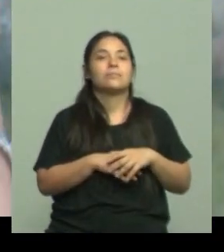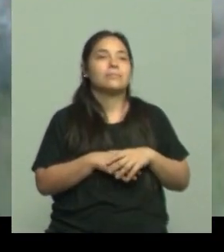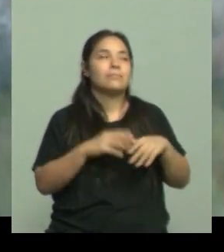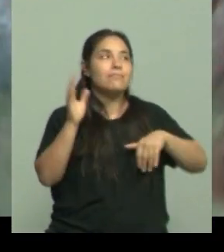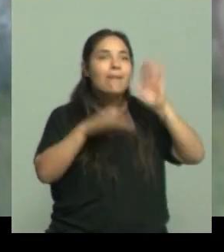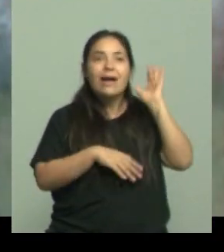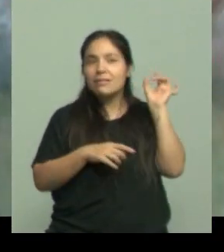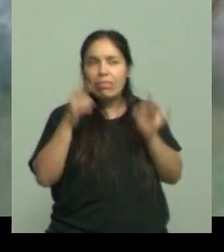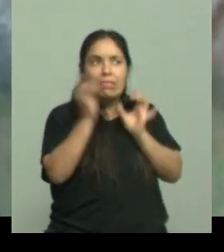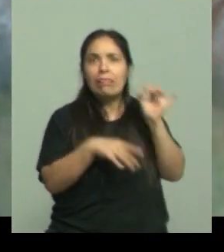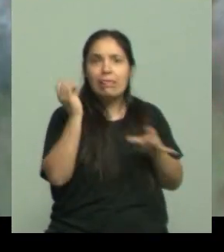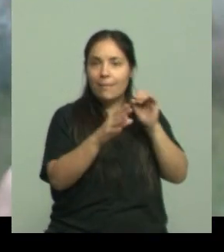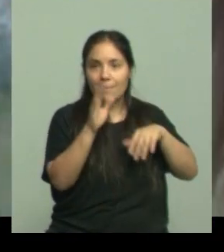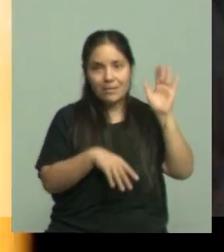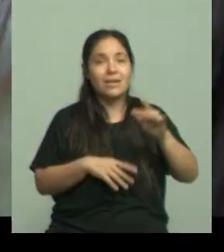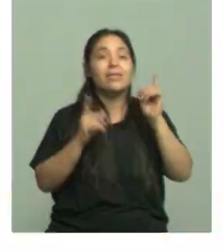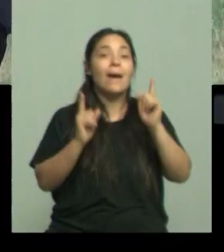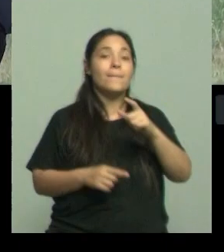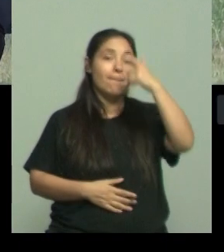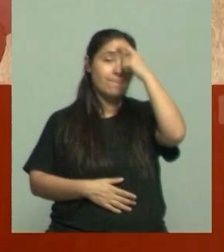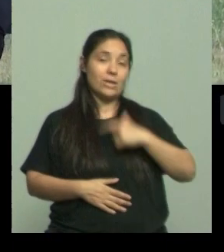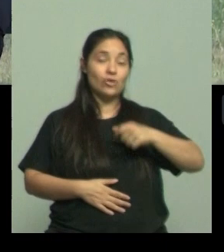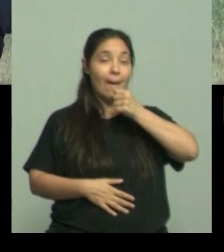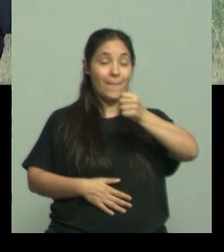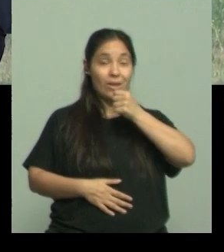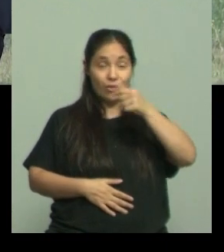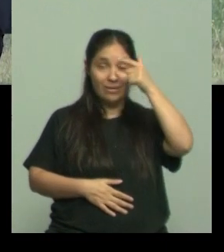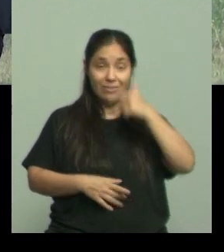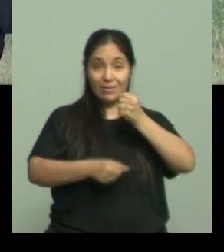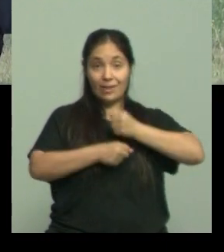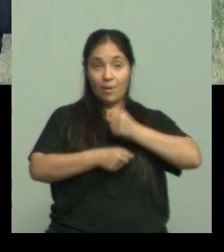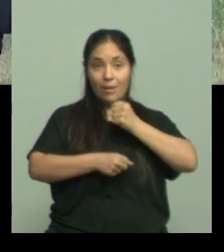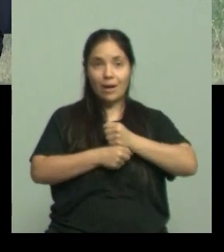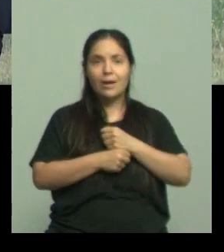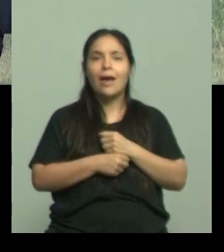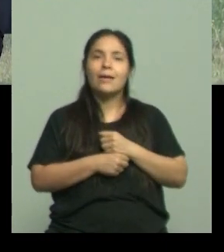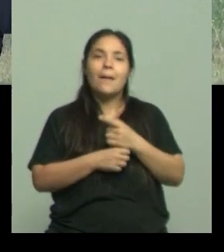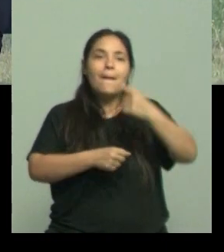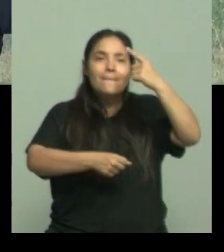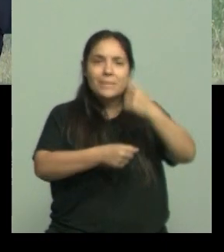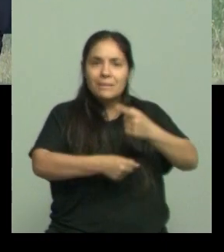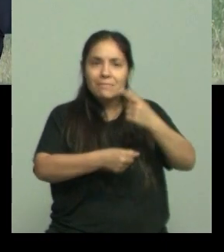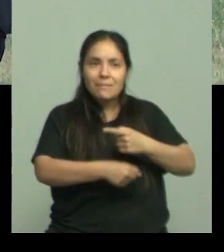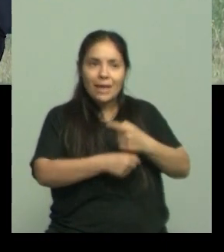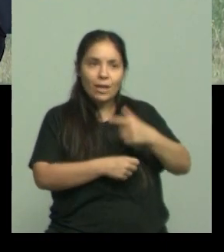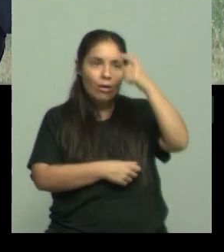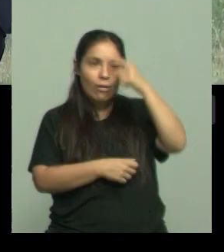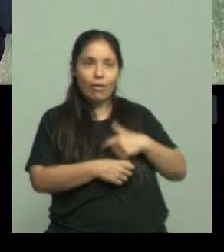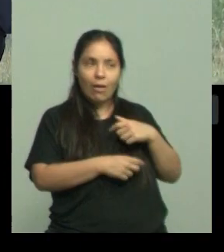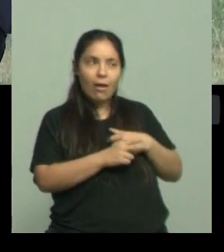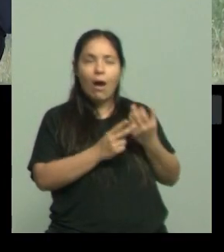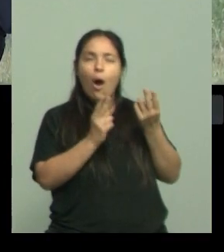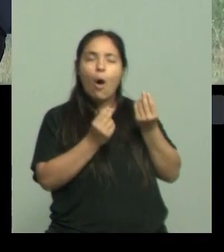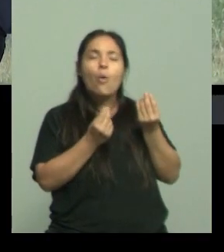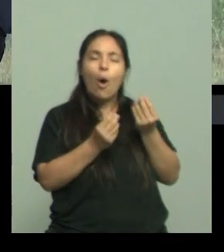actualmente sos altamente criticado? Y los periodistas es como que pasan por una cinta de evaluación muy